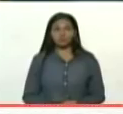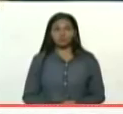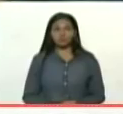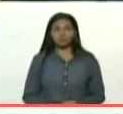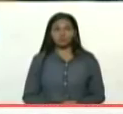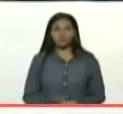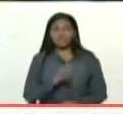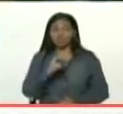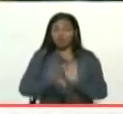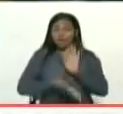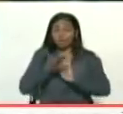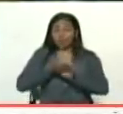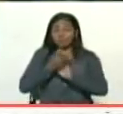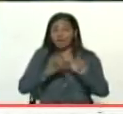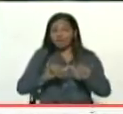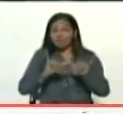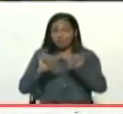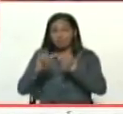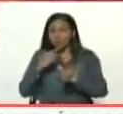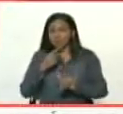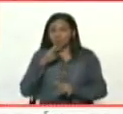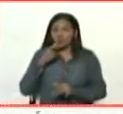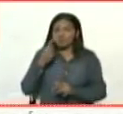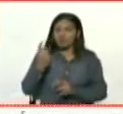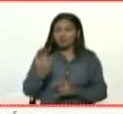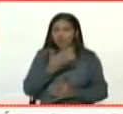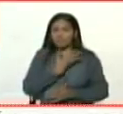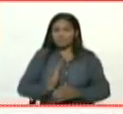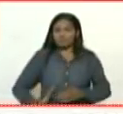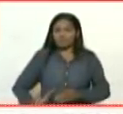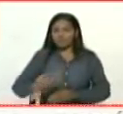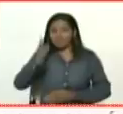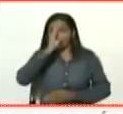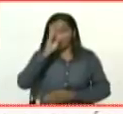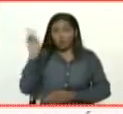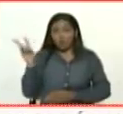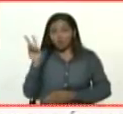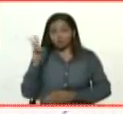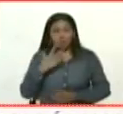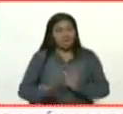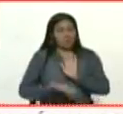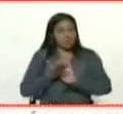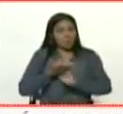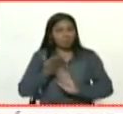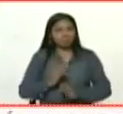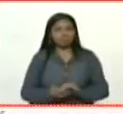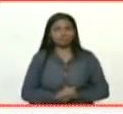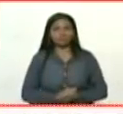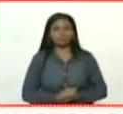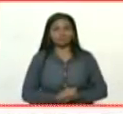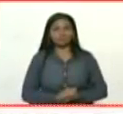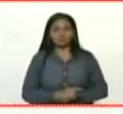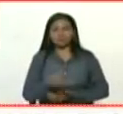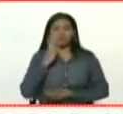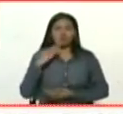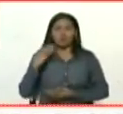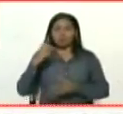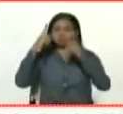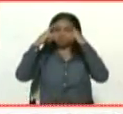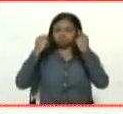Es muy importante todo lo que ha comentado el presidente del Banco de Venezuela, este joven